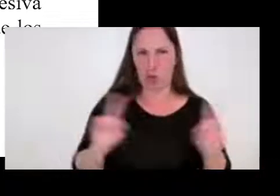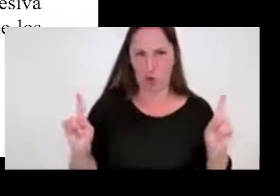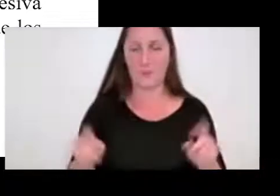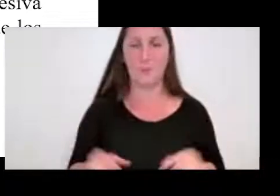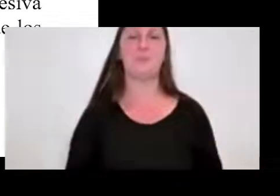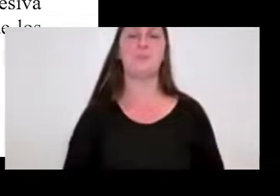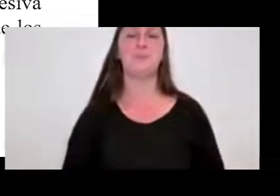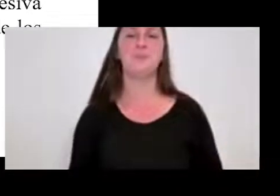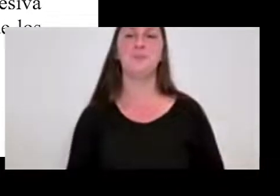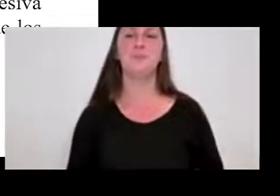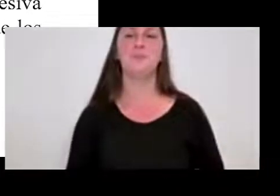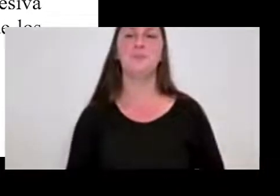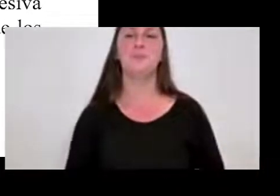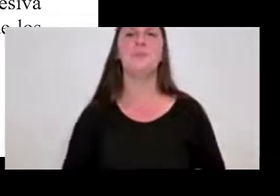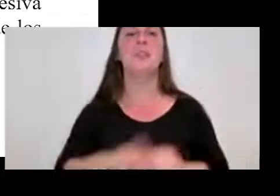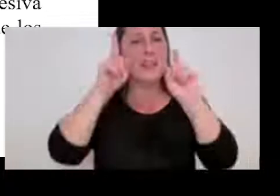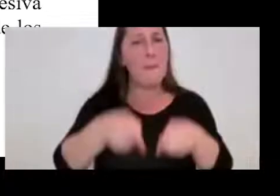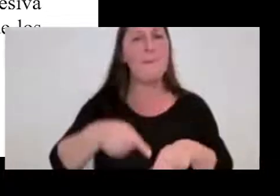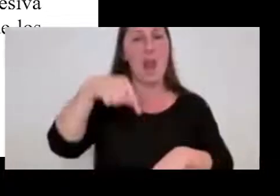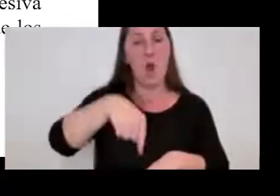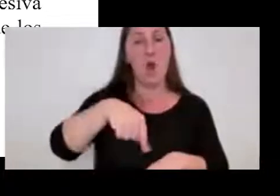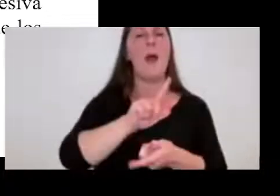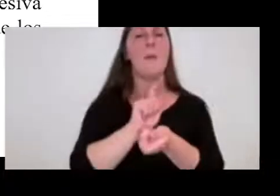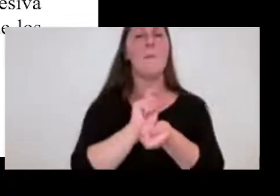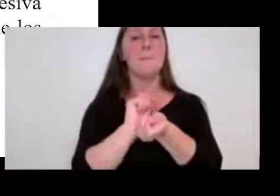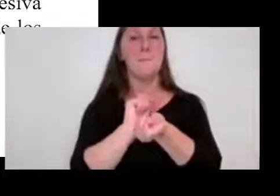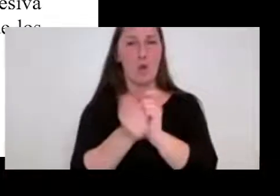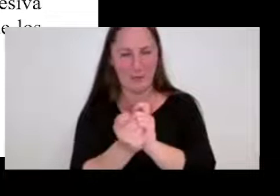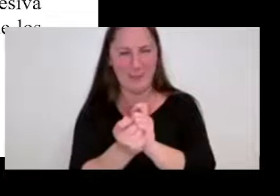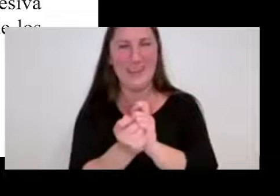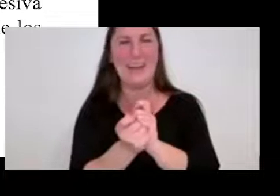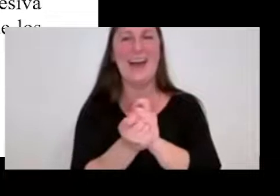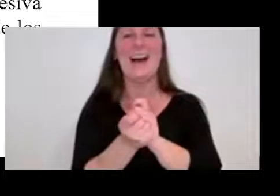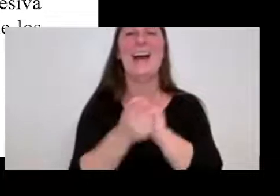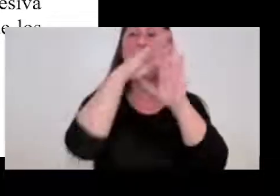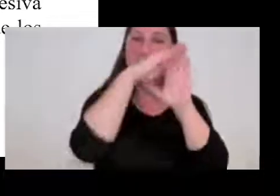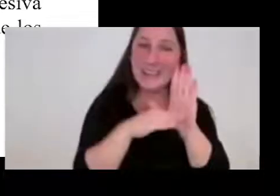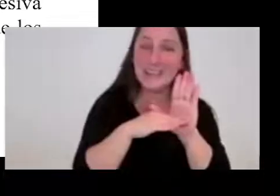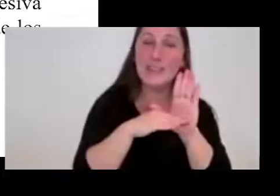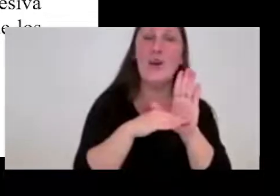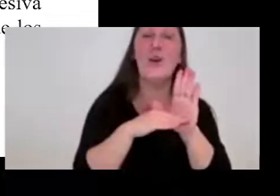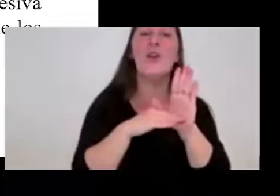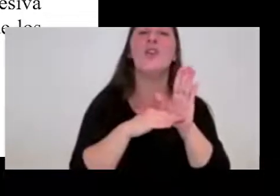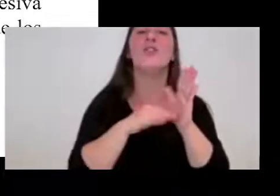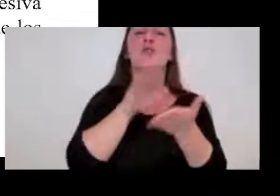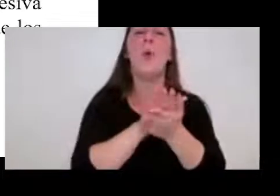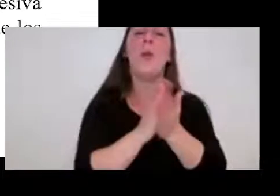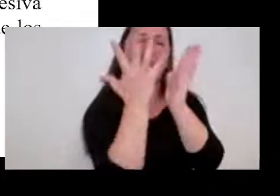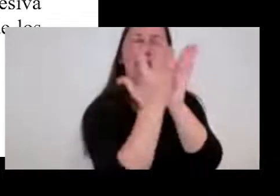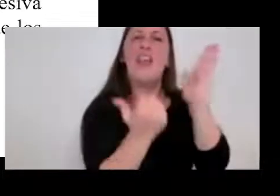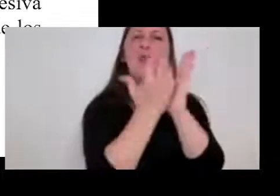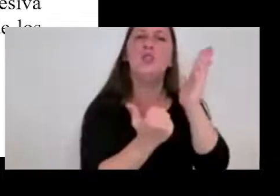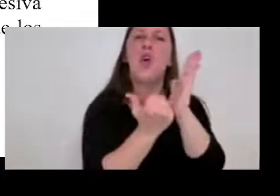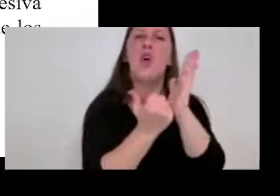parte, también se modifican los requisitos con respecto a la deducción del